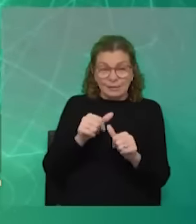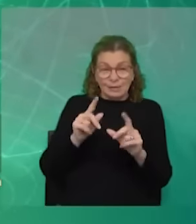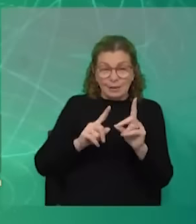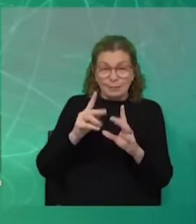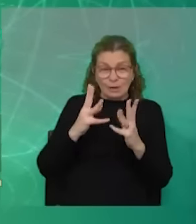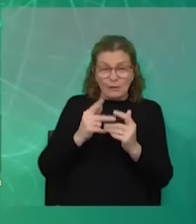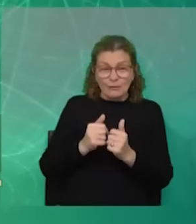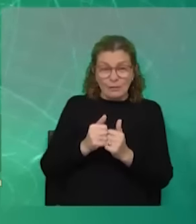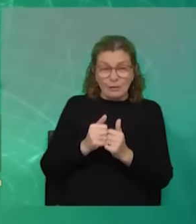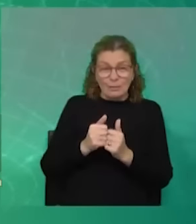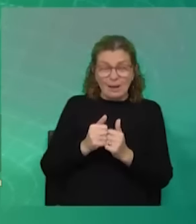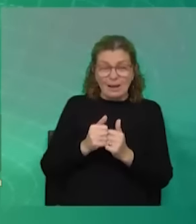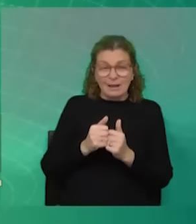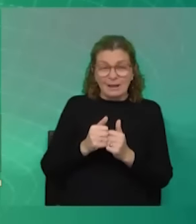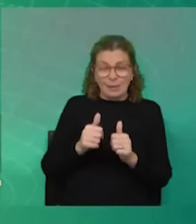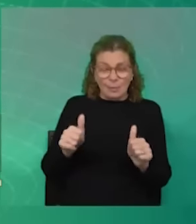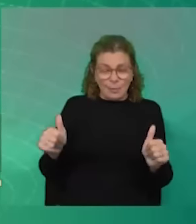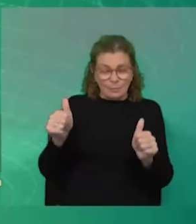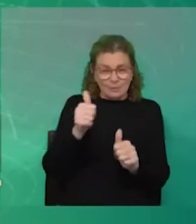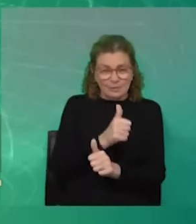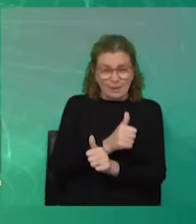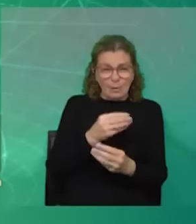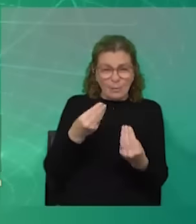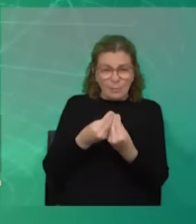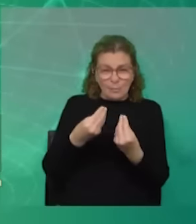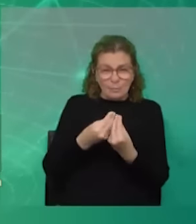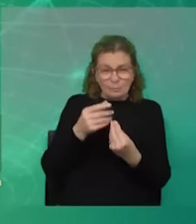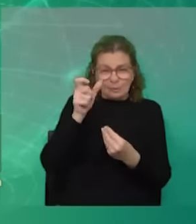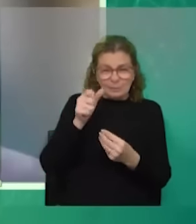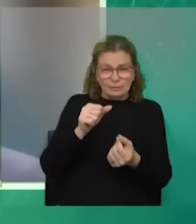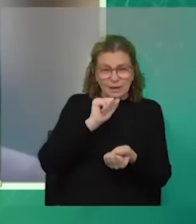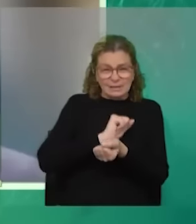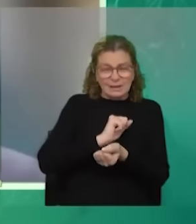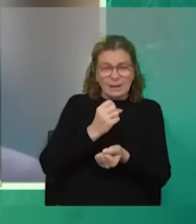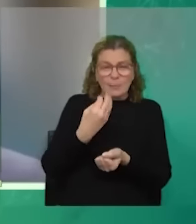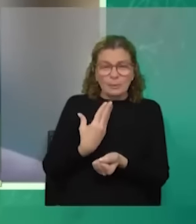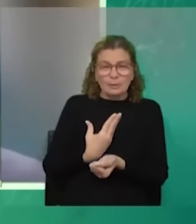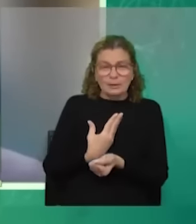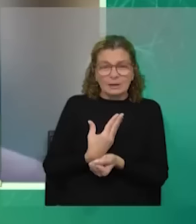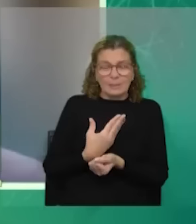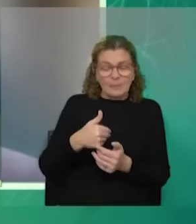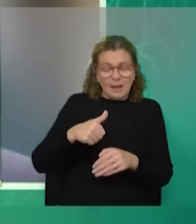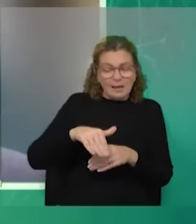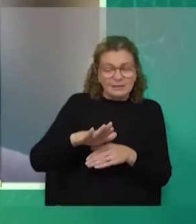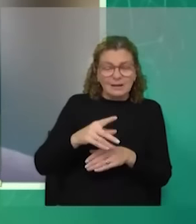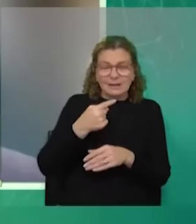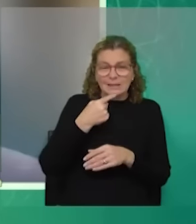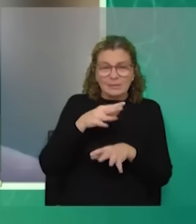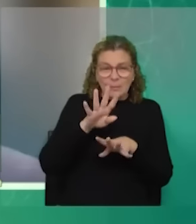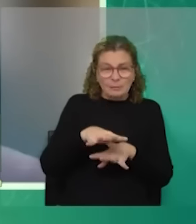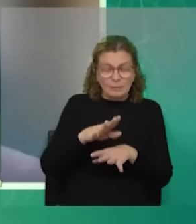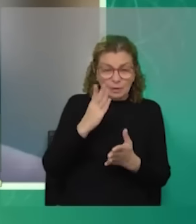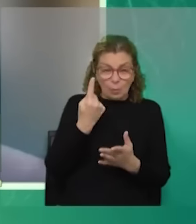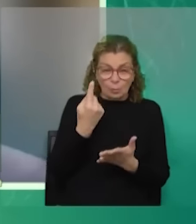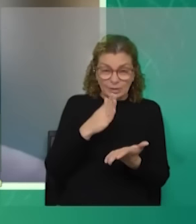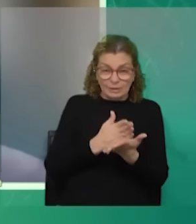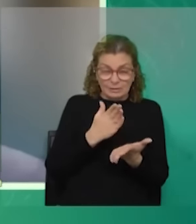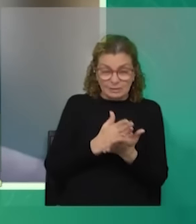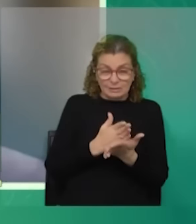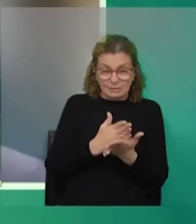manera cierta empatía eh con muchas de las personas detenidas porque eh Más allá de que manifestarse es un derecho